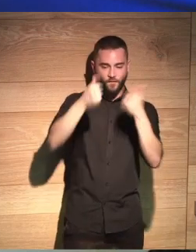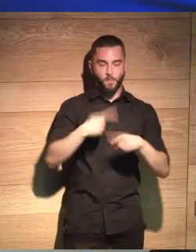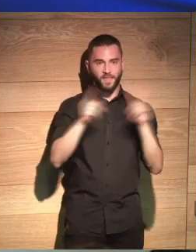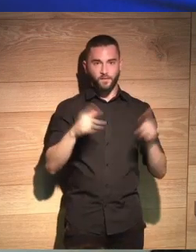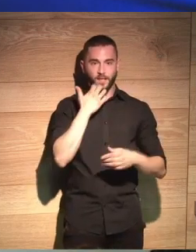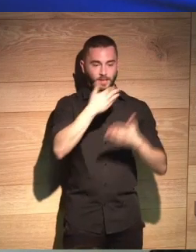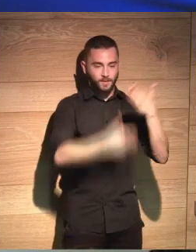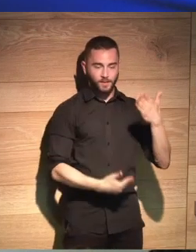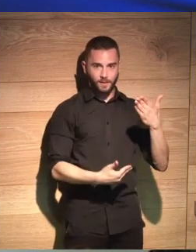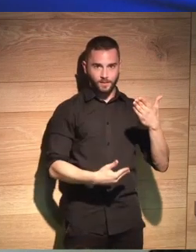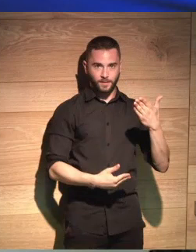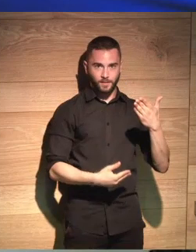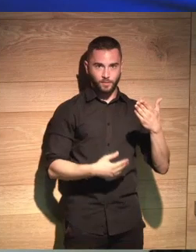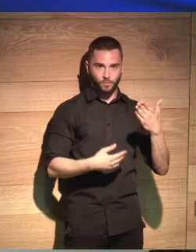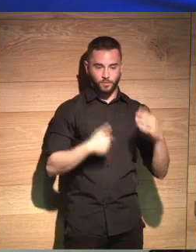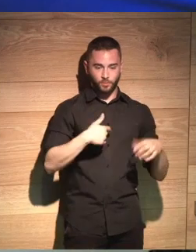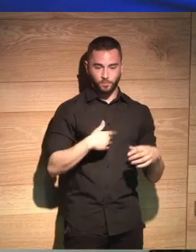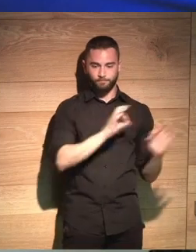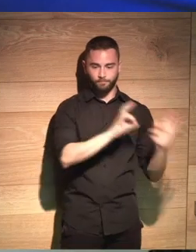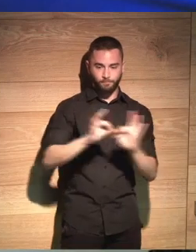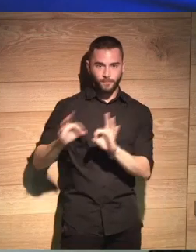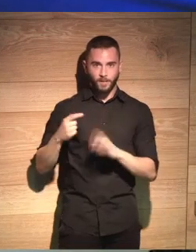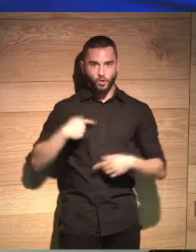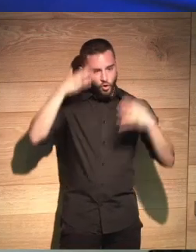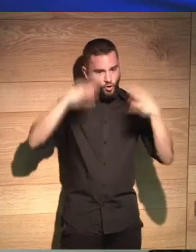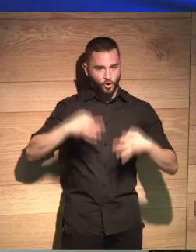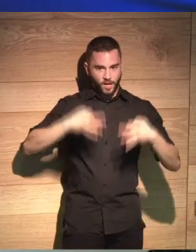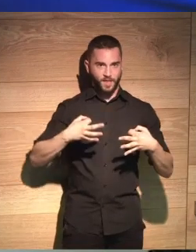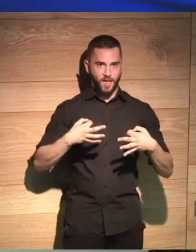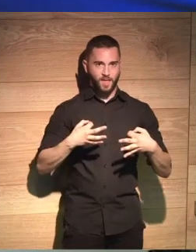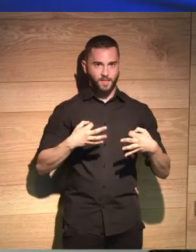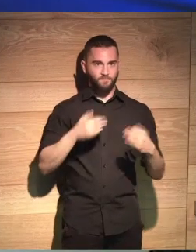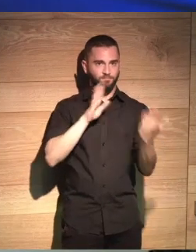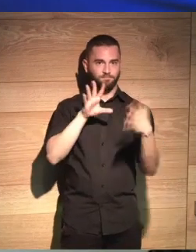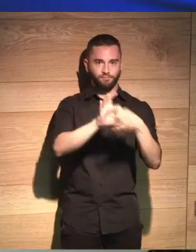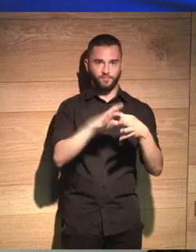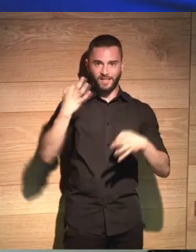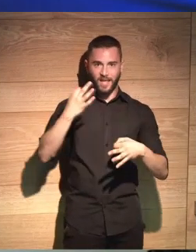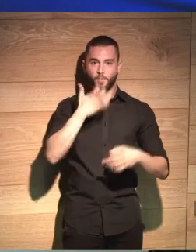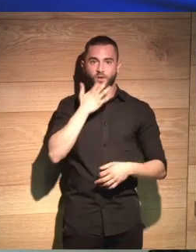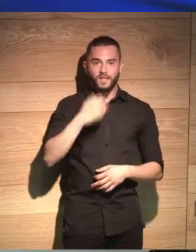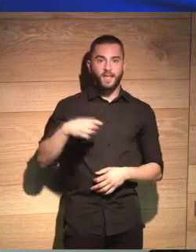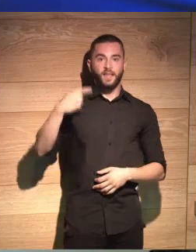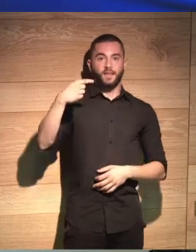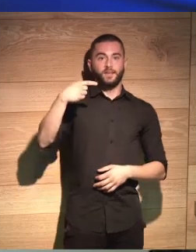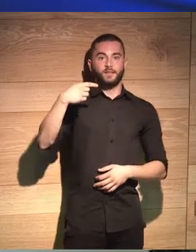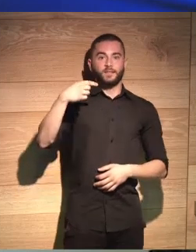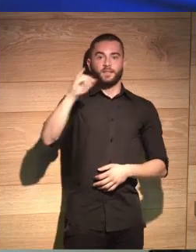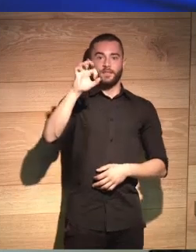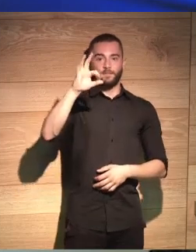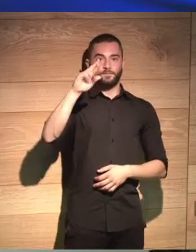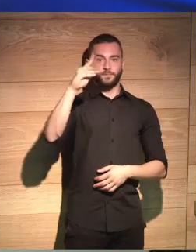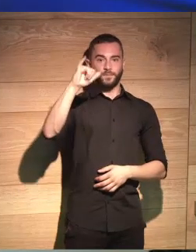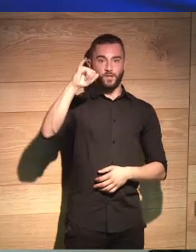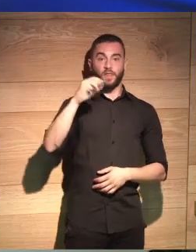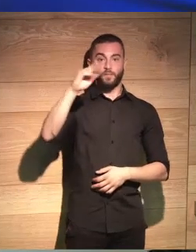periódico, me veo sometido a la realidad. No puedo decir que Jordi Pujol es rubio, por ejemplo, si es moreno, ¿no? Pero cuando me